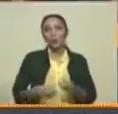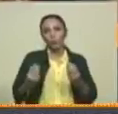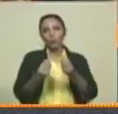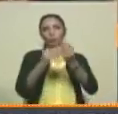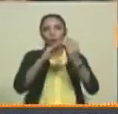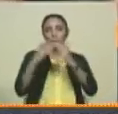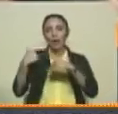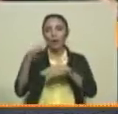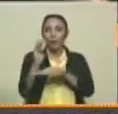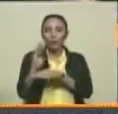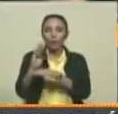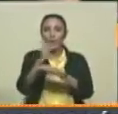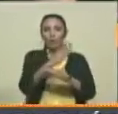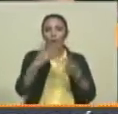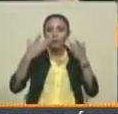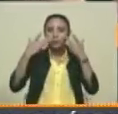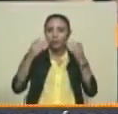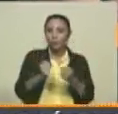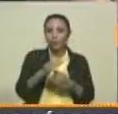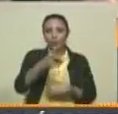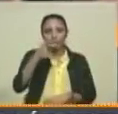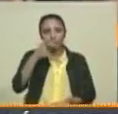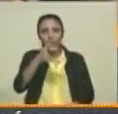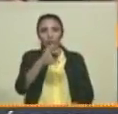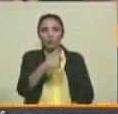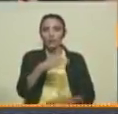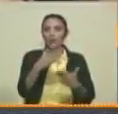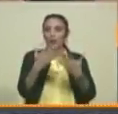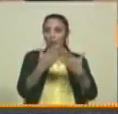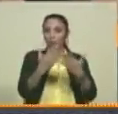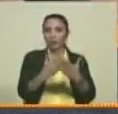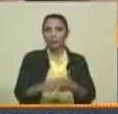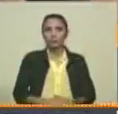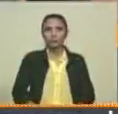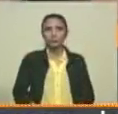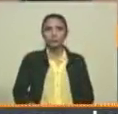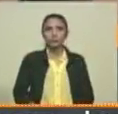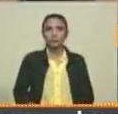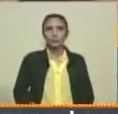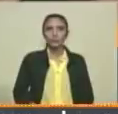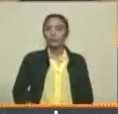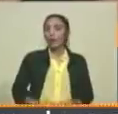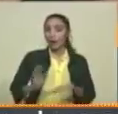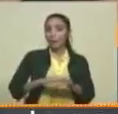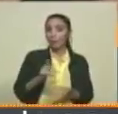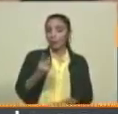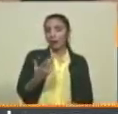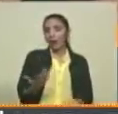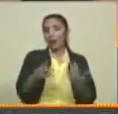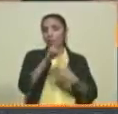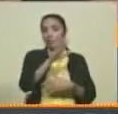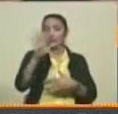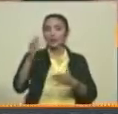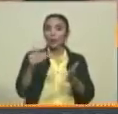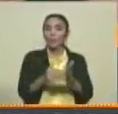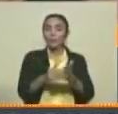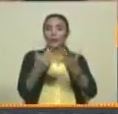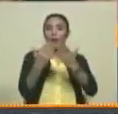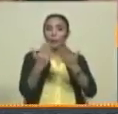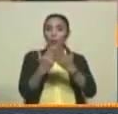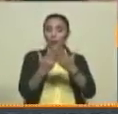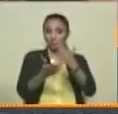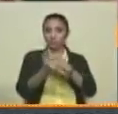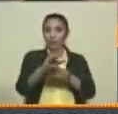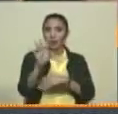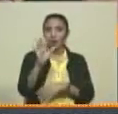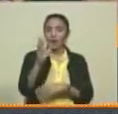el cuidado de la escuela. Porque más allá de que pongamos un miliciano, que es posible, son 25.000 instituciones educativas,